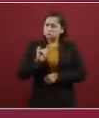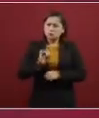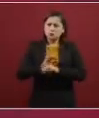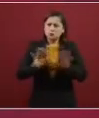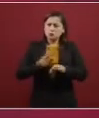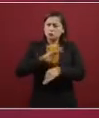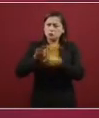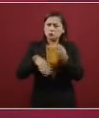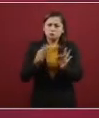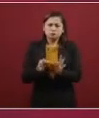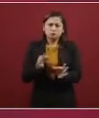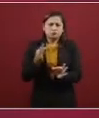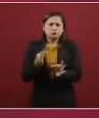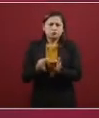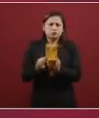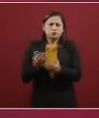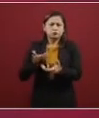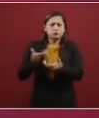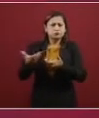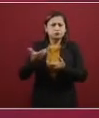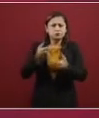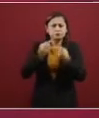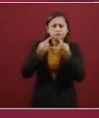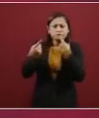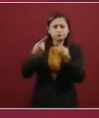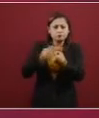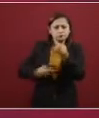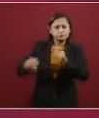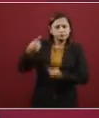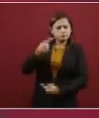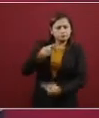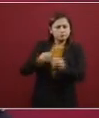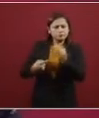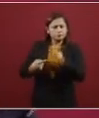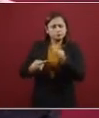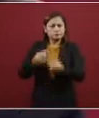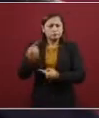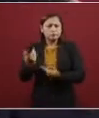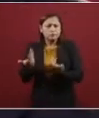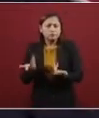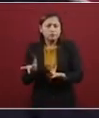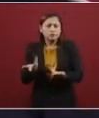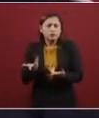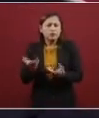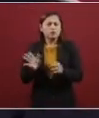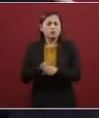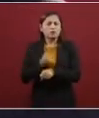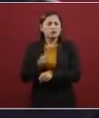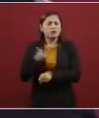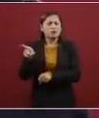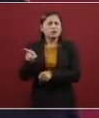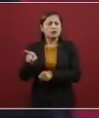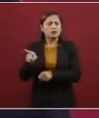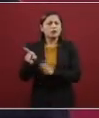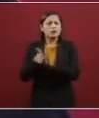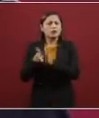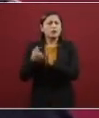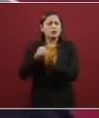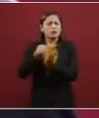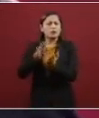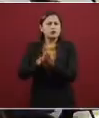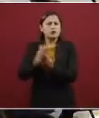circular entonces porque ellos si pueden plantear que haya